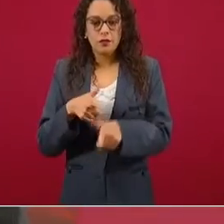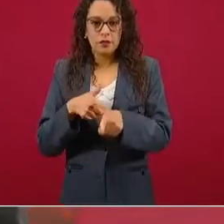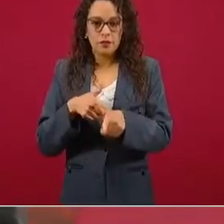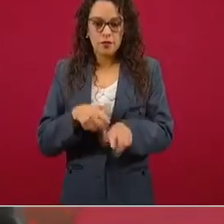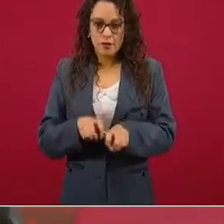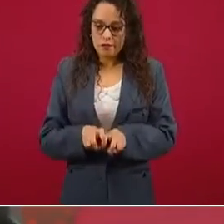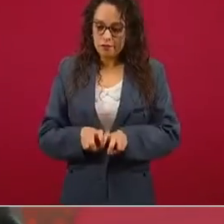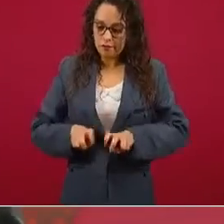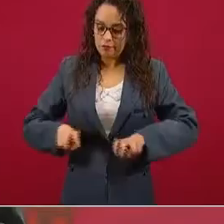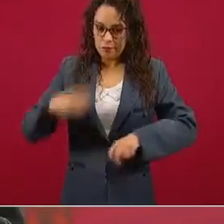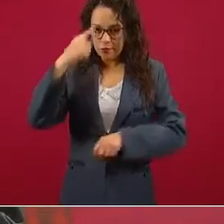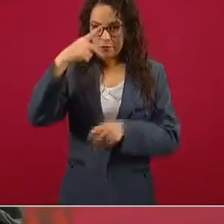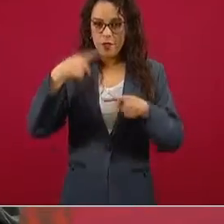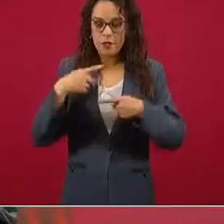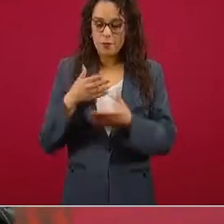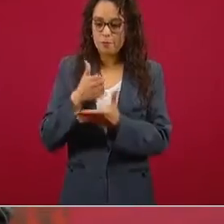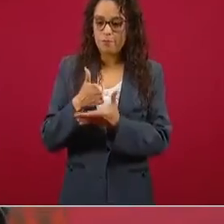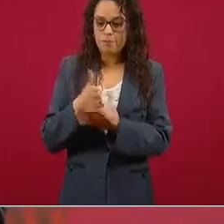Entonces,